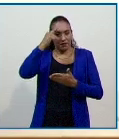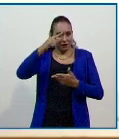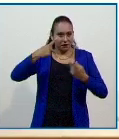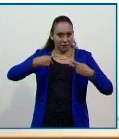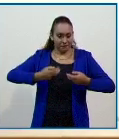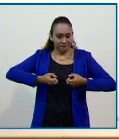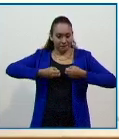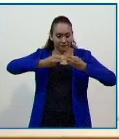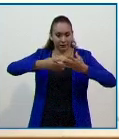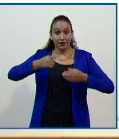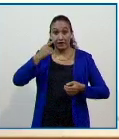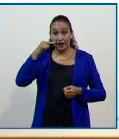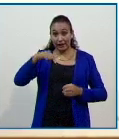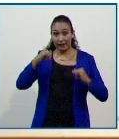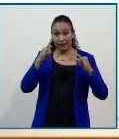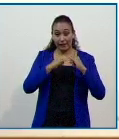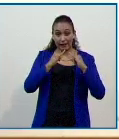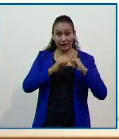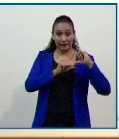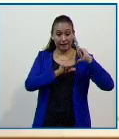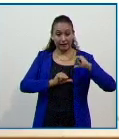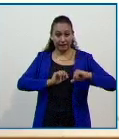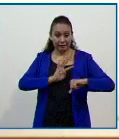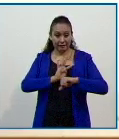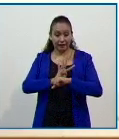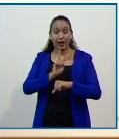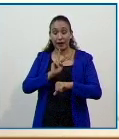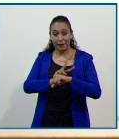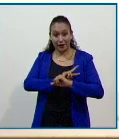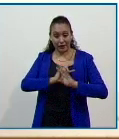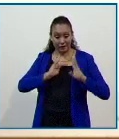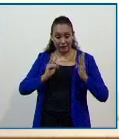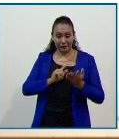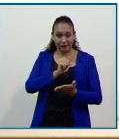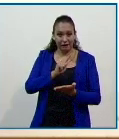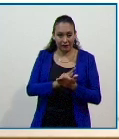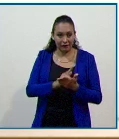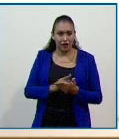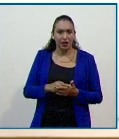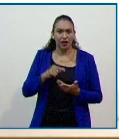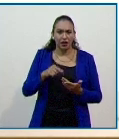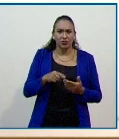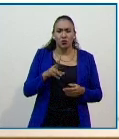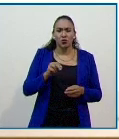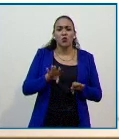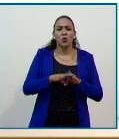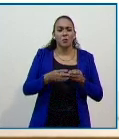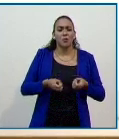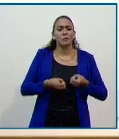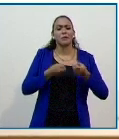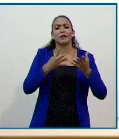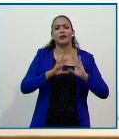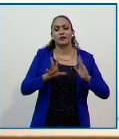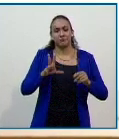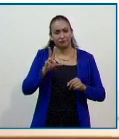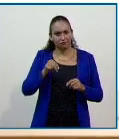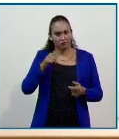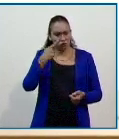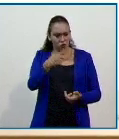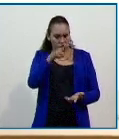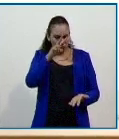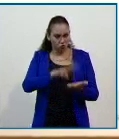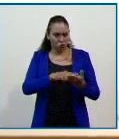voz de la Judicatura Federal no es una voz más, nunca debe serlo, y